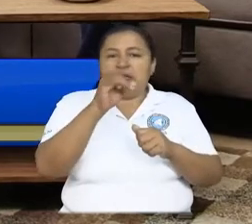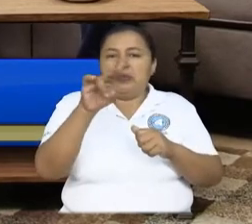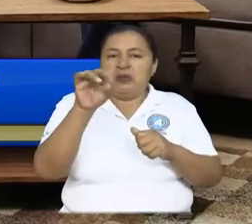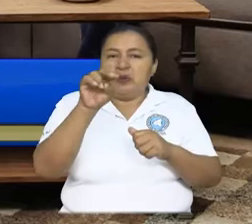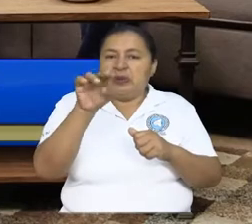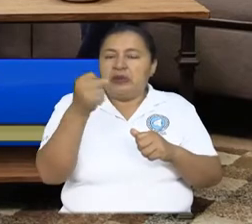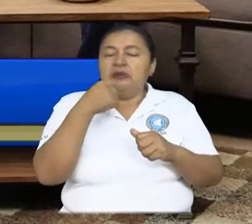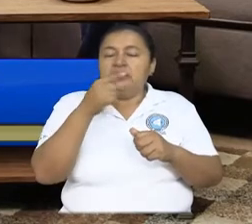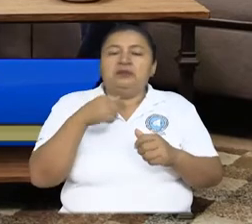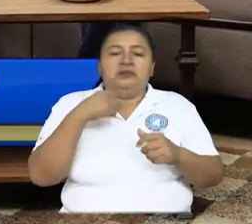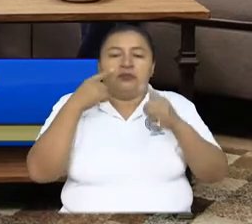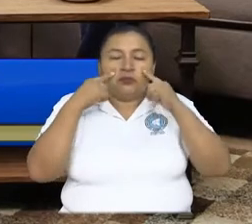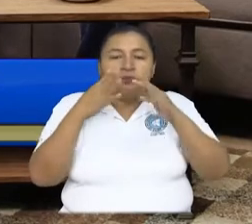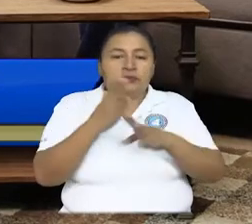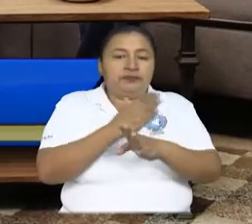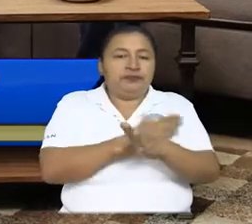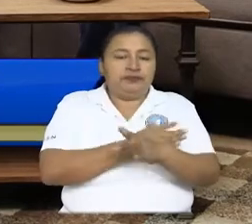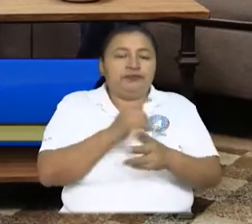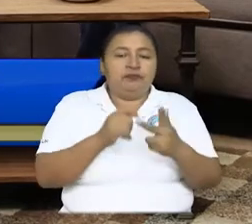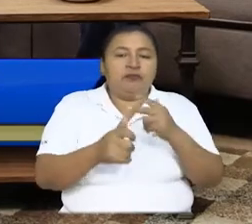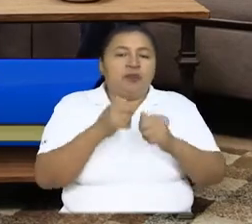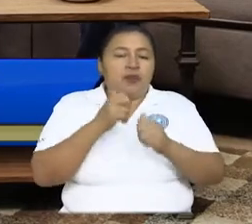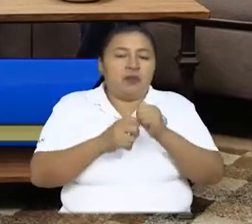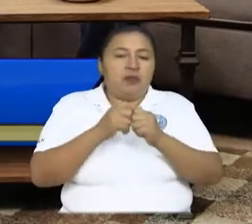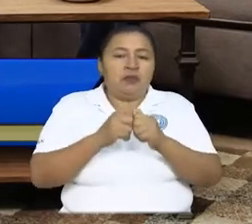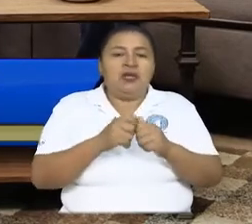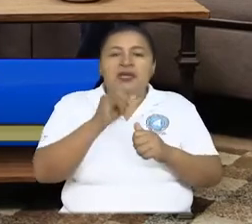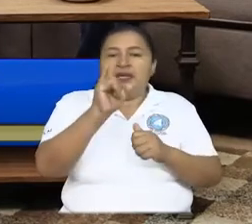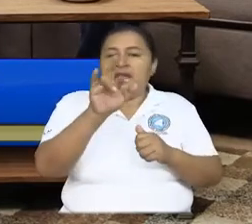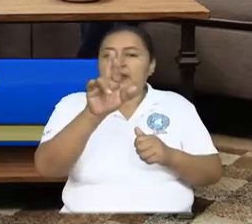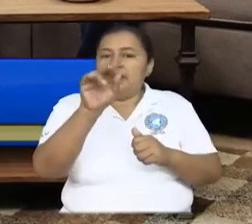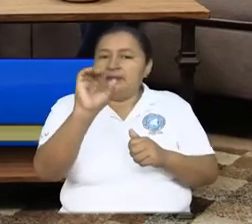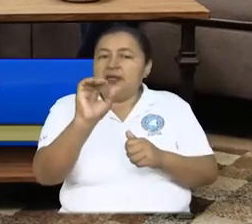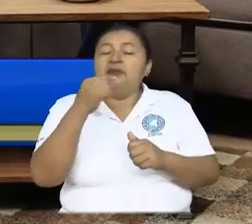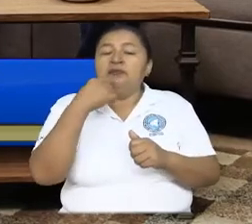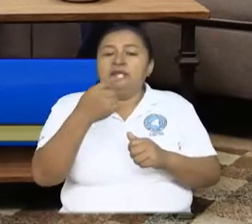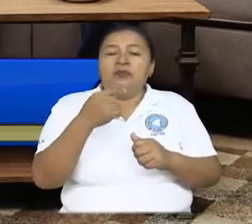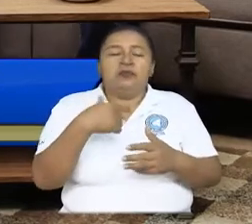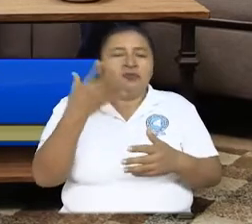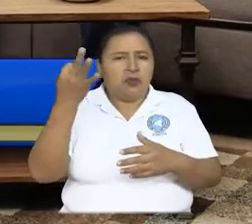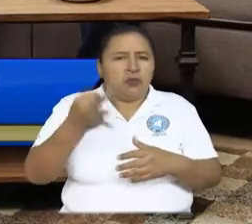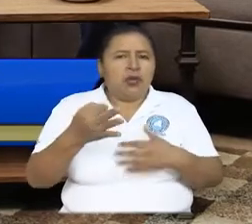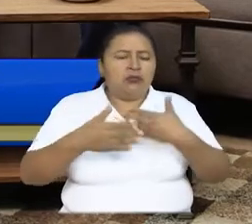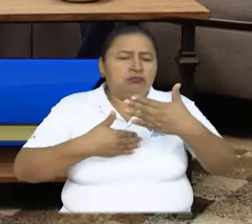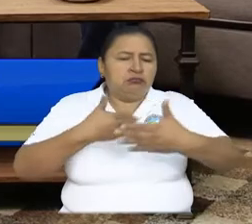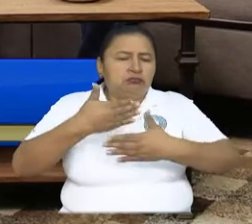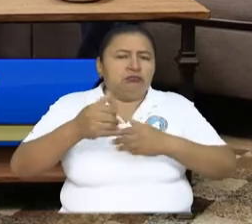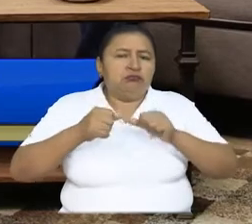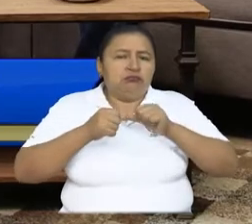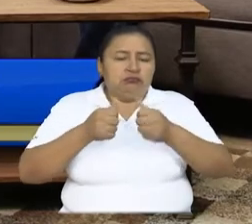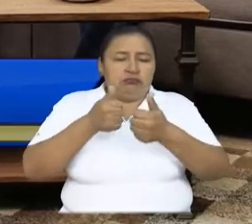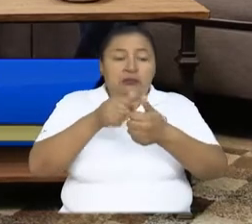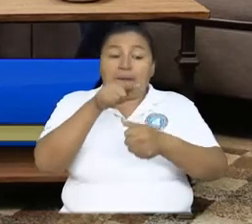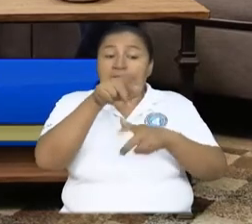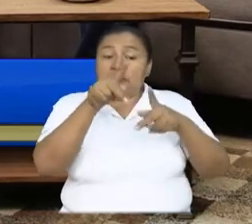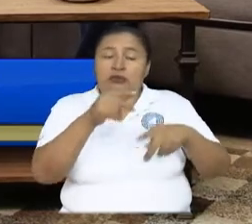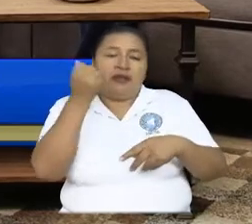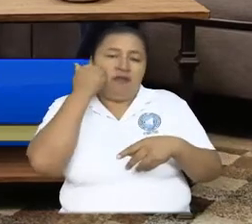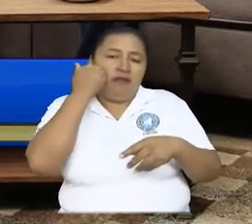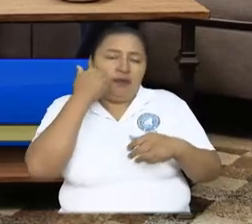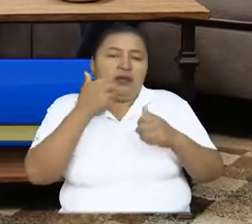para tratar también insuficiencia renal crónica y asegurar digamos el seguimiento a estos pacientes